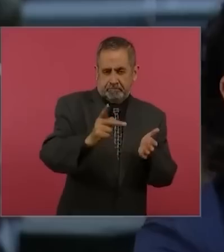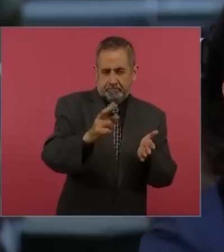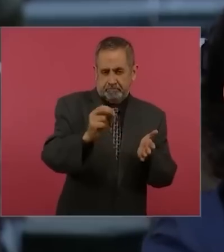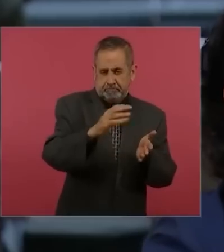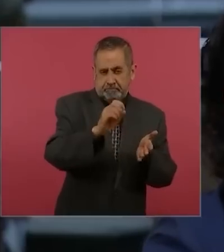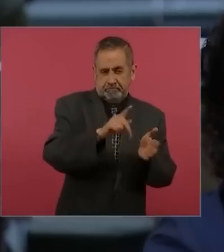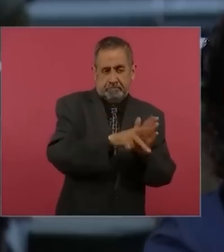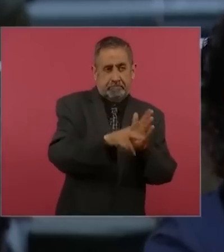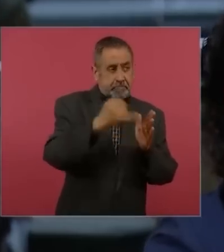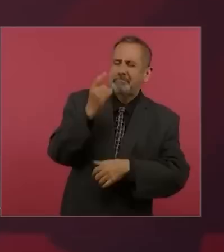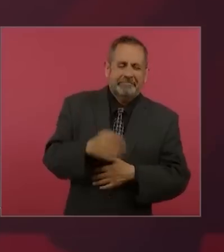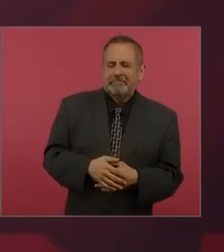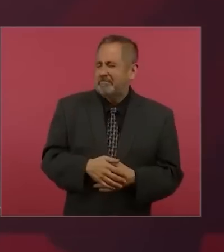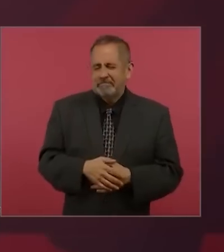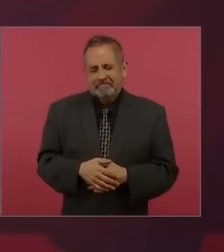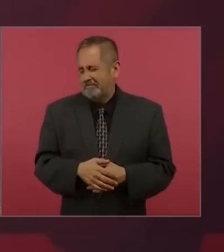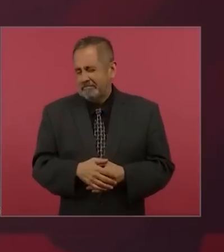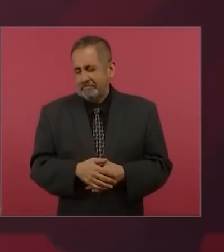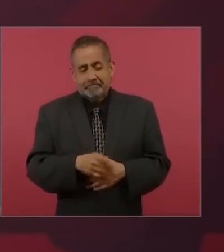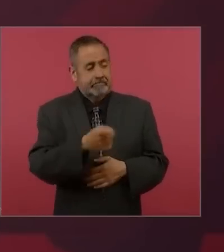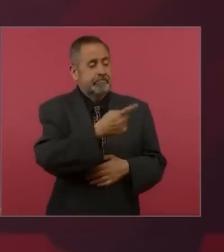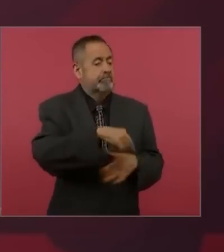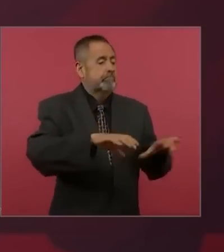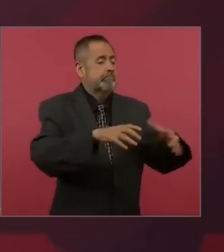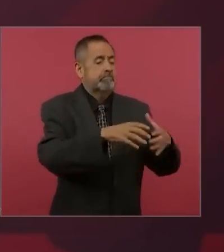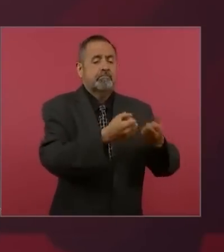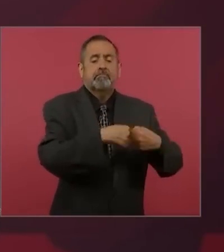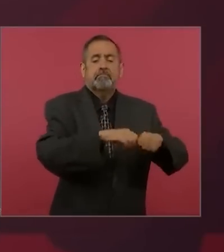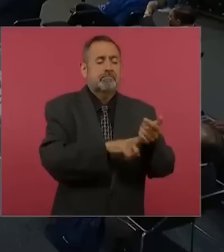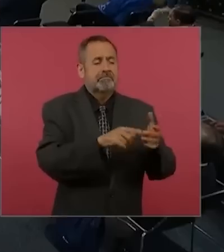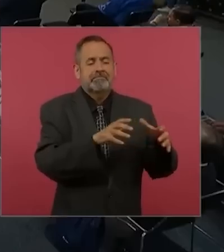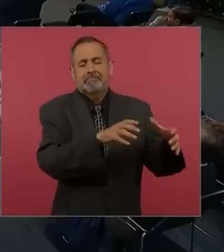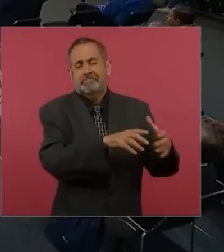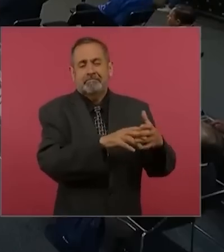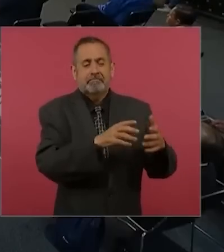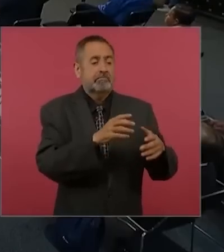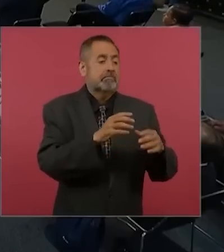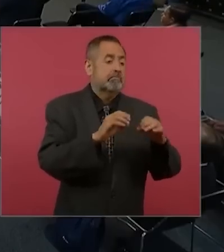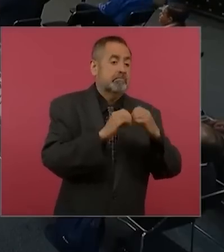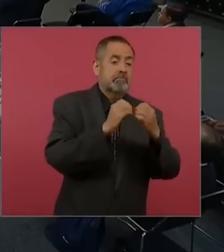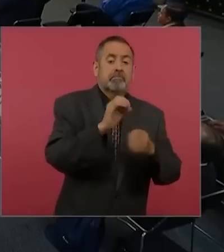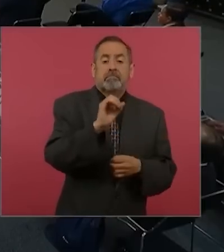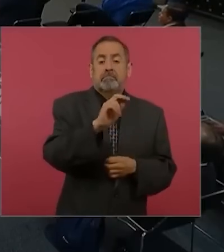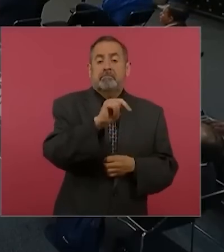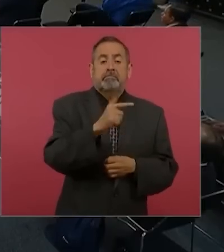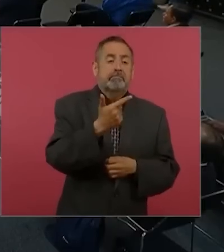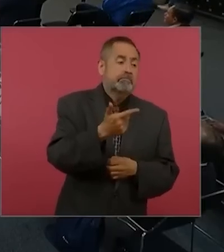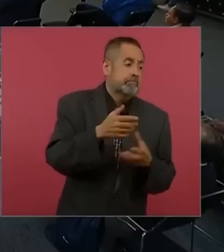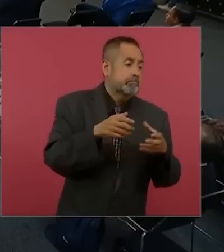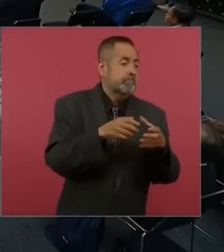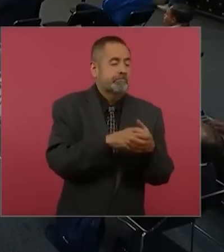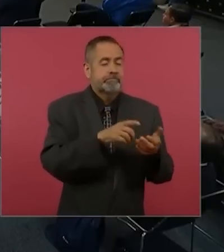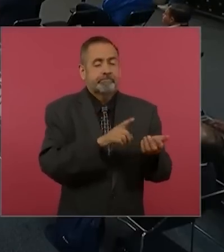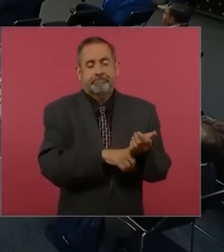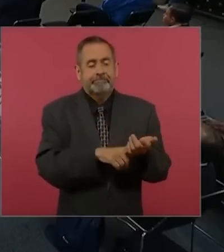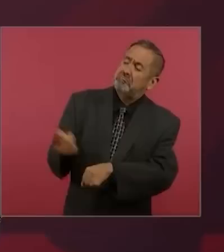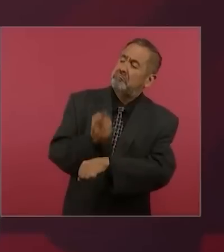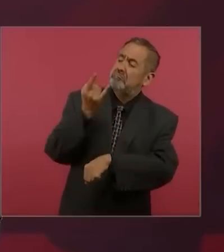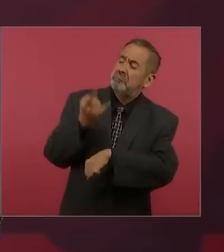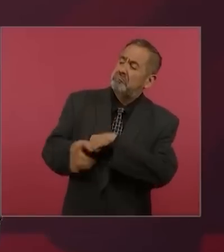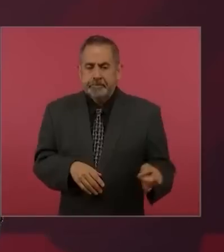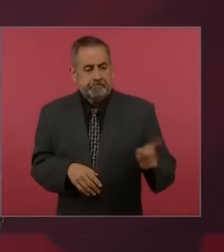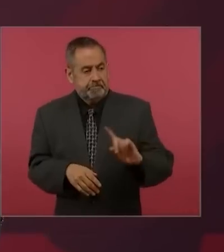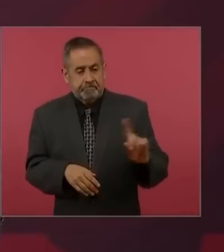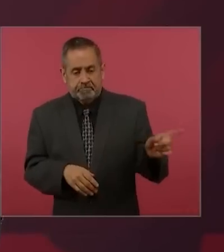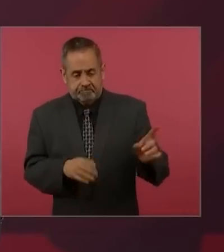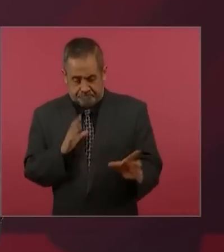Proceso, y otros de la llamada sociedad civil o de organizaciones independientes, no gubernamentales, pero